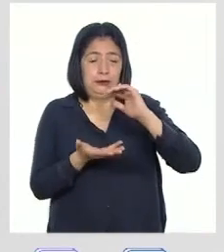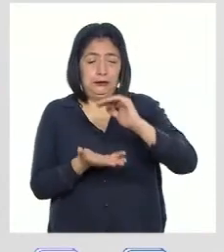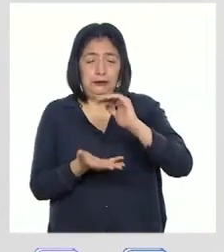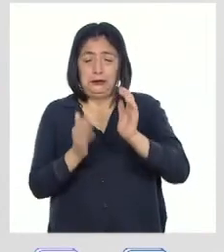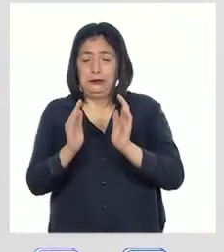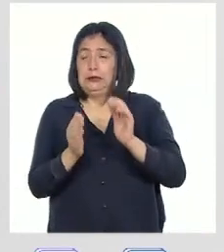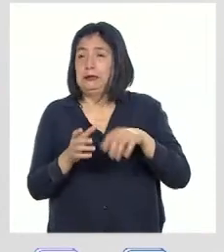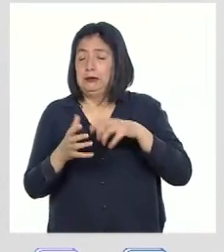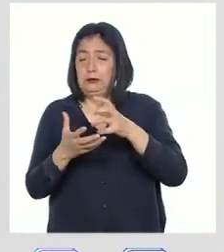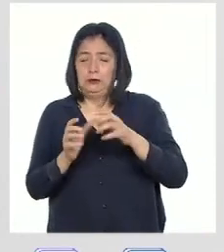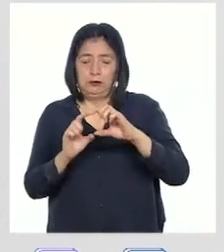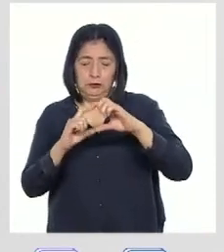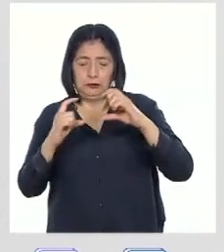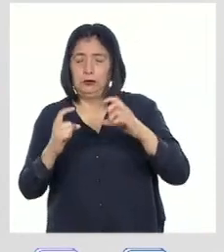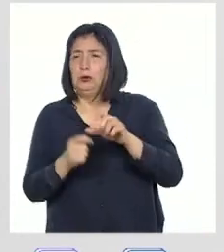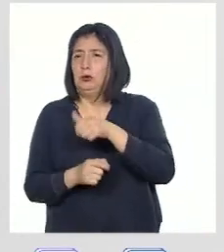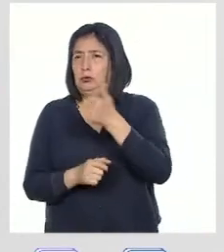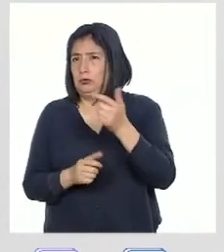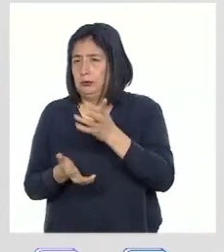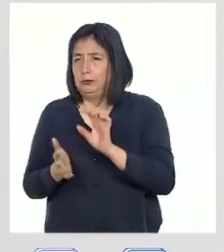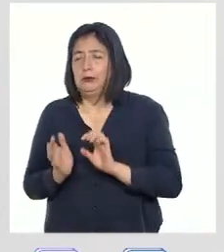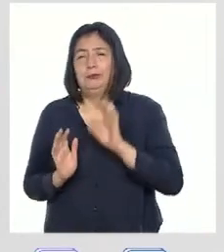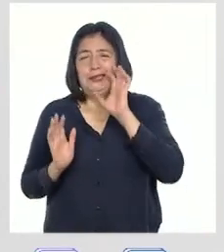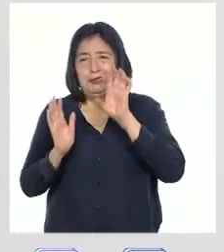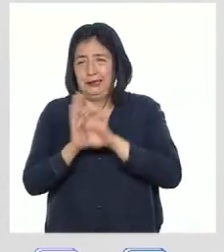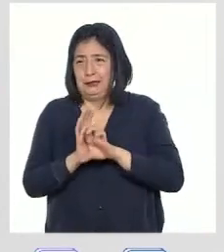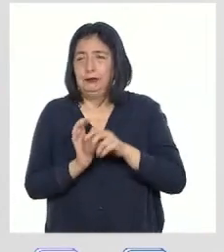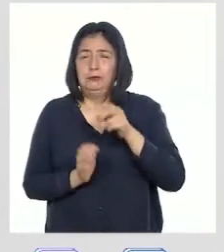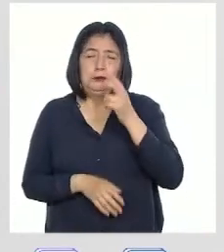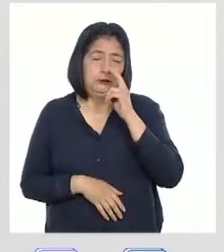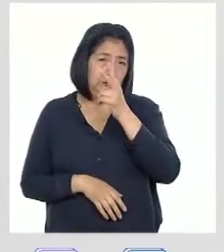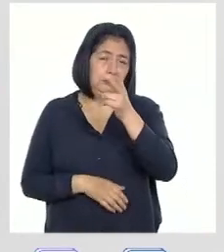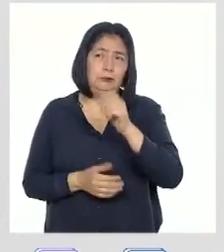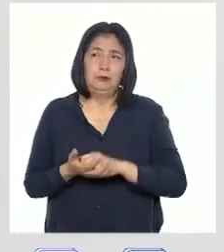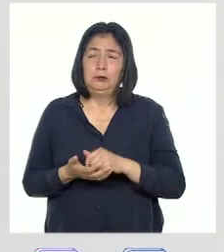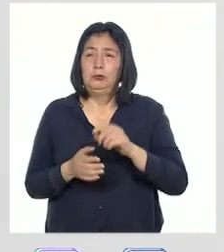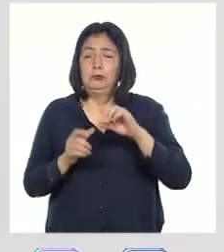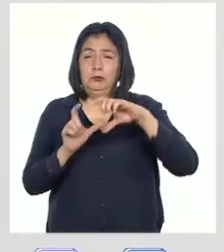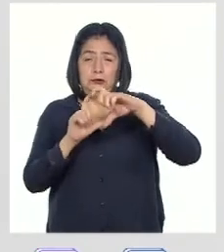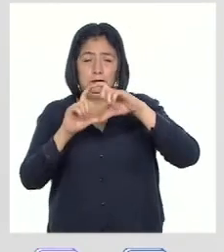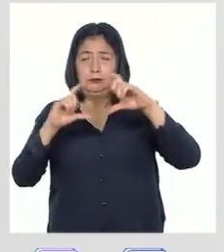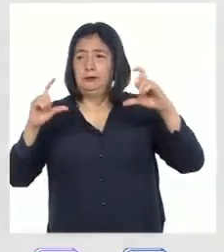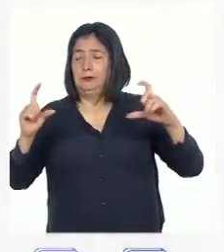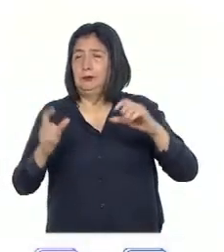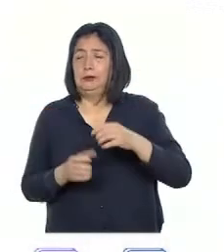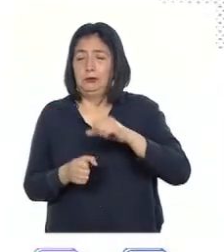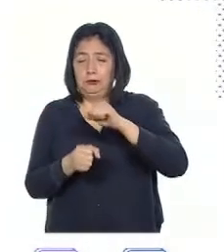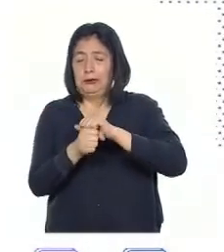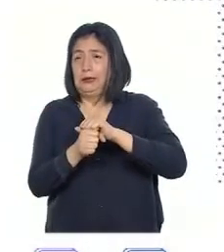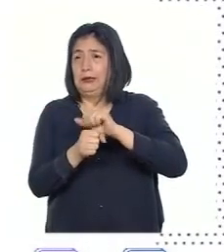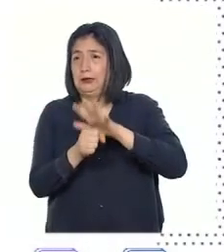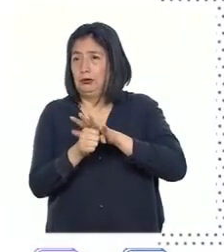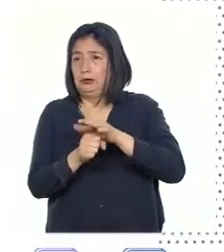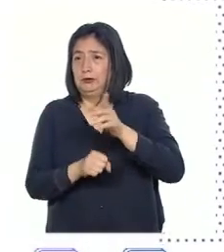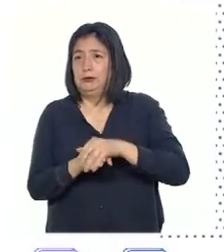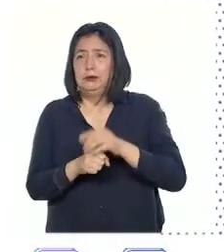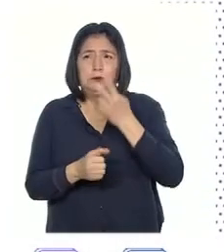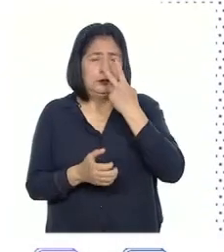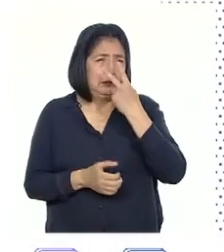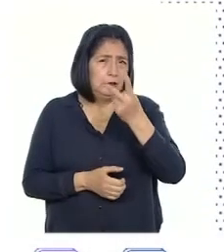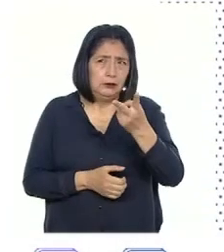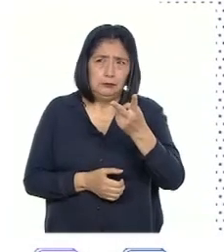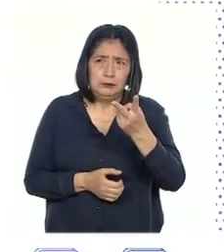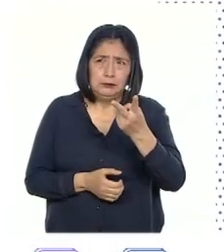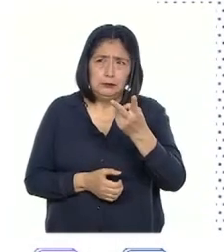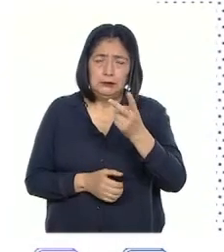esa información en otro formato. Por ejemplo, aquí tenemos una etiqueta de una bebida gaseosa. ¿Qué